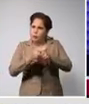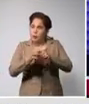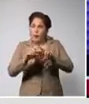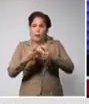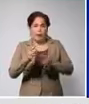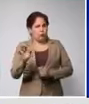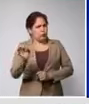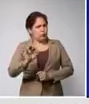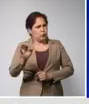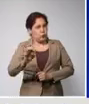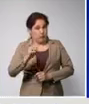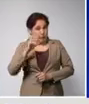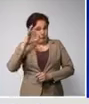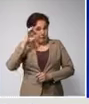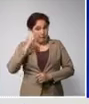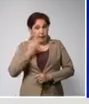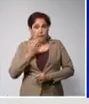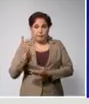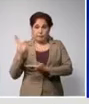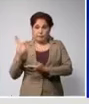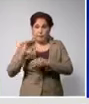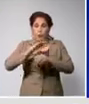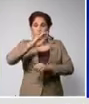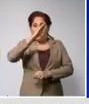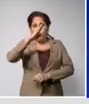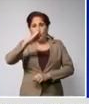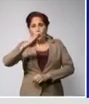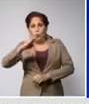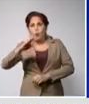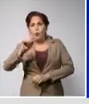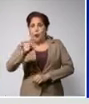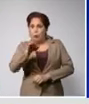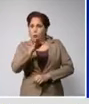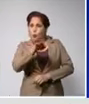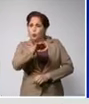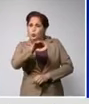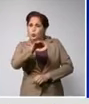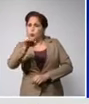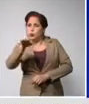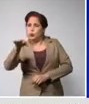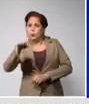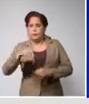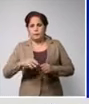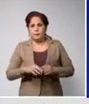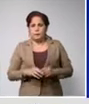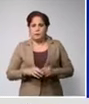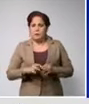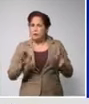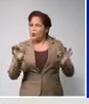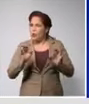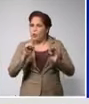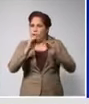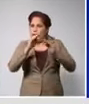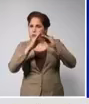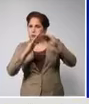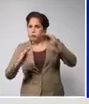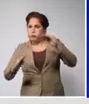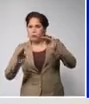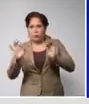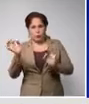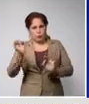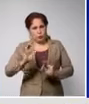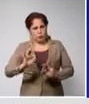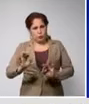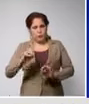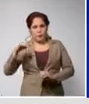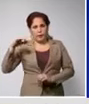en cuenta en la curva que se mantiene muy elevada y no se aprecia un descenso todavía que